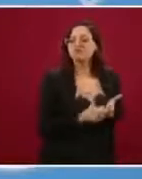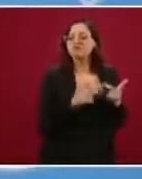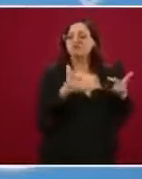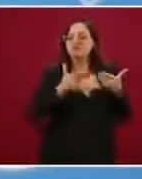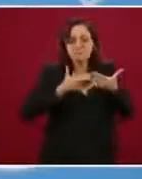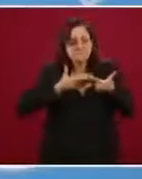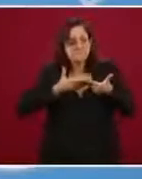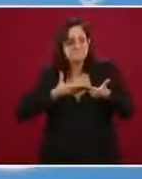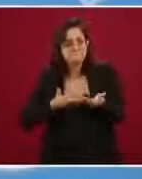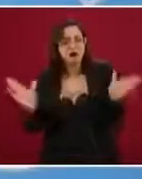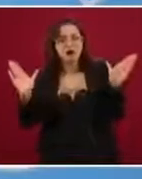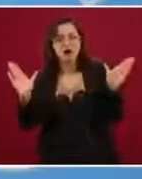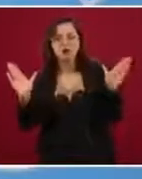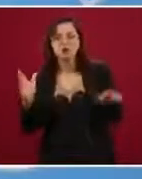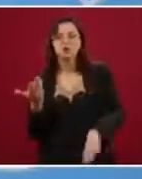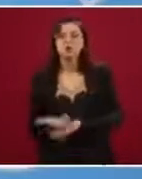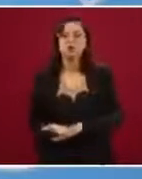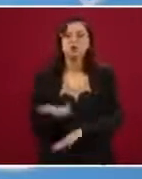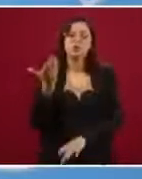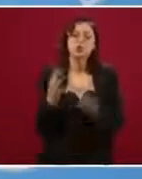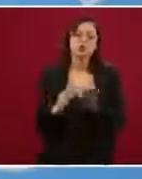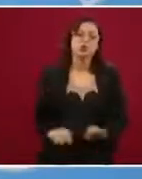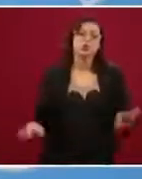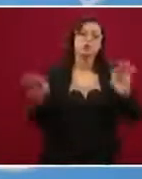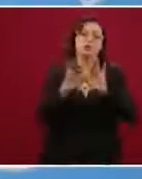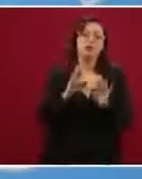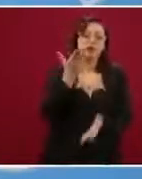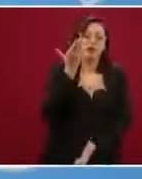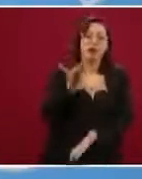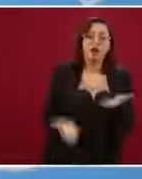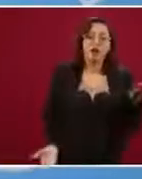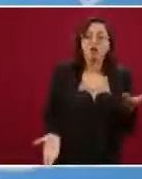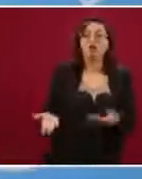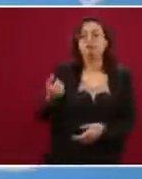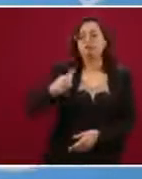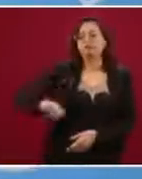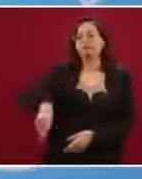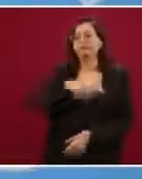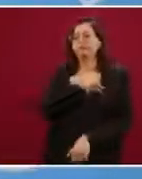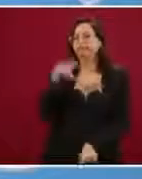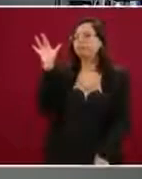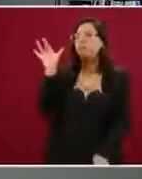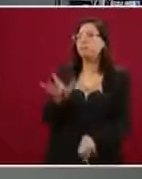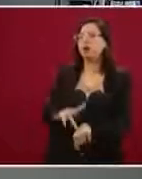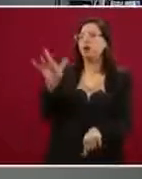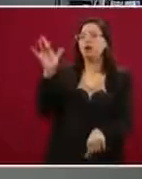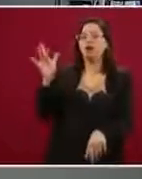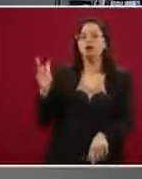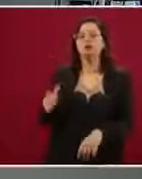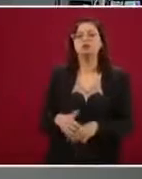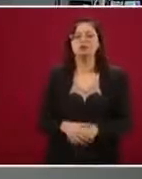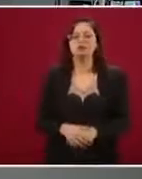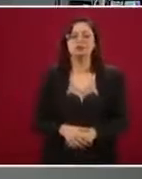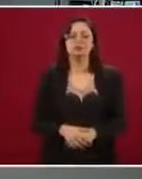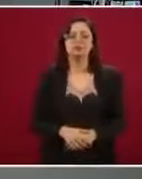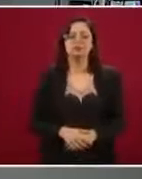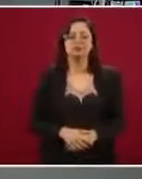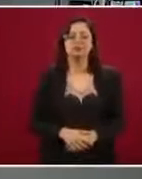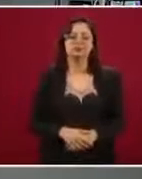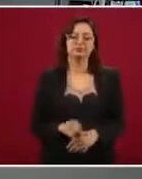importante, lo que estamos viviendo ahora, ¿no? Por lo que